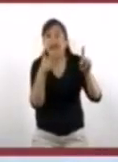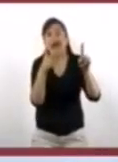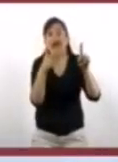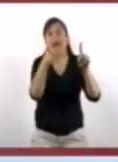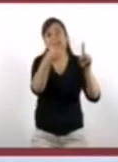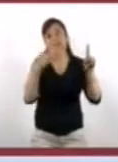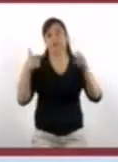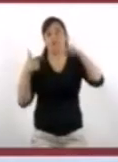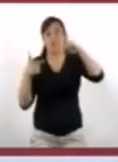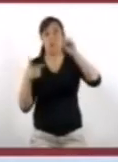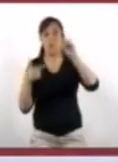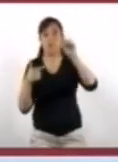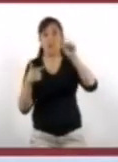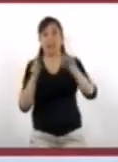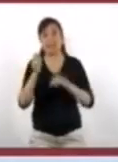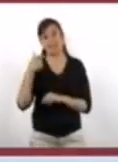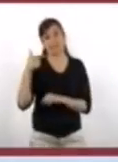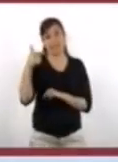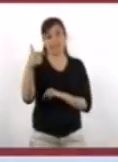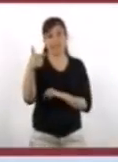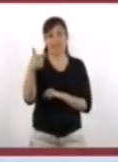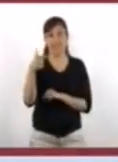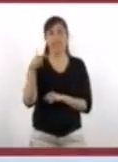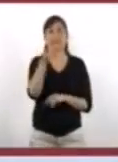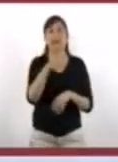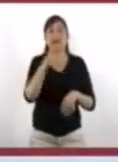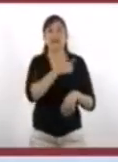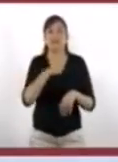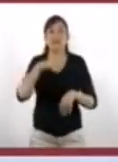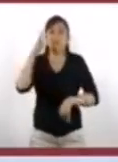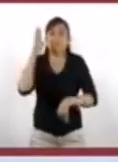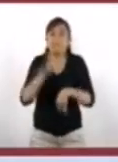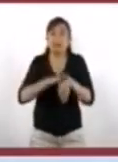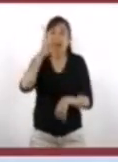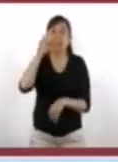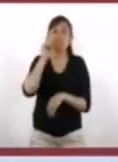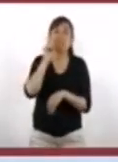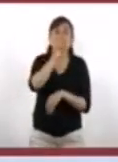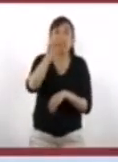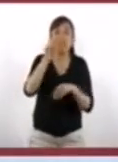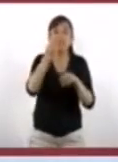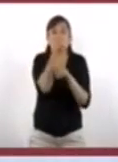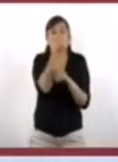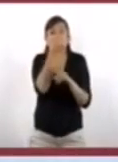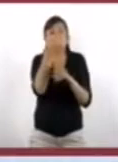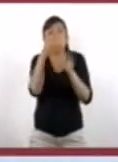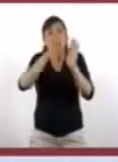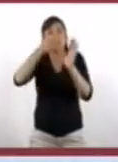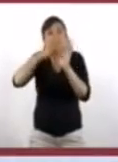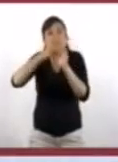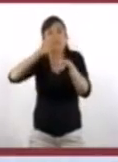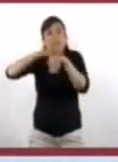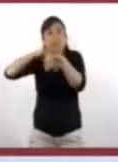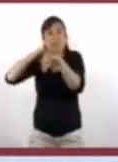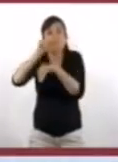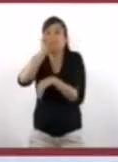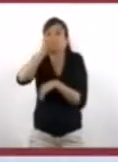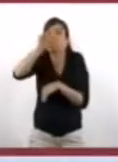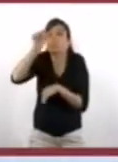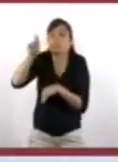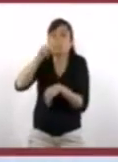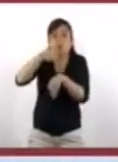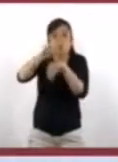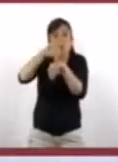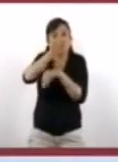características. Un conjunto de datos puede tener más de una moda. No le afecta el tamaño de los valores